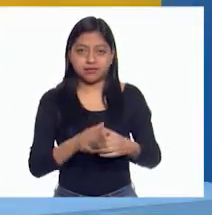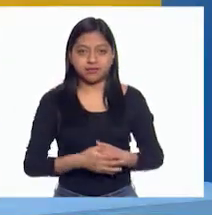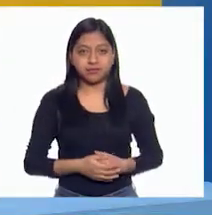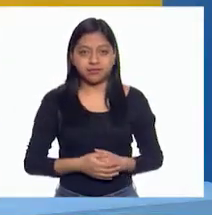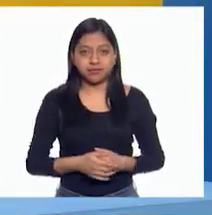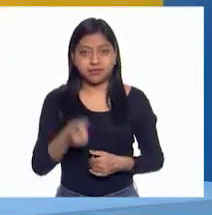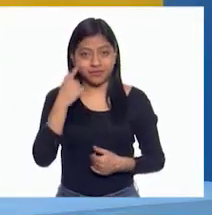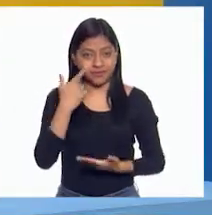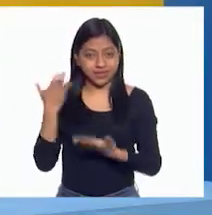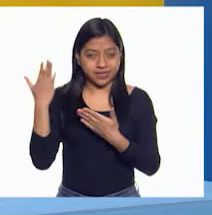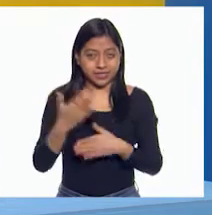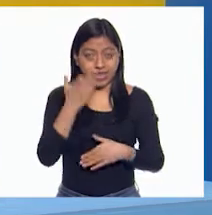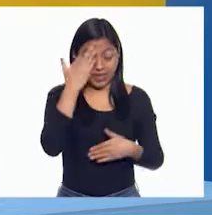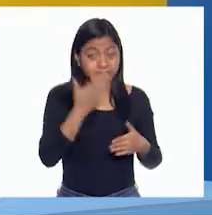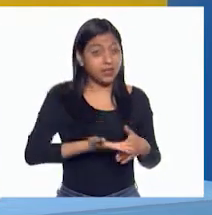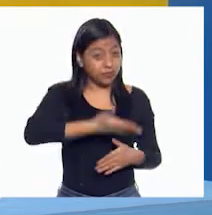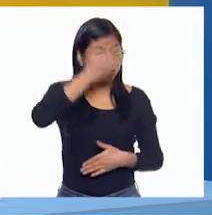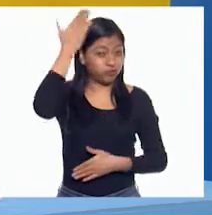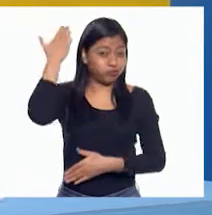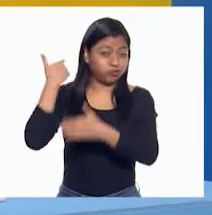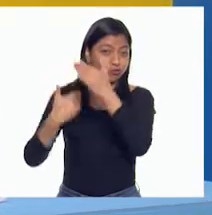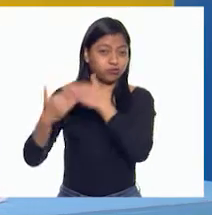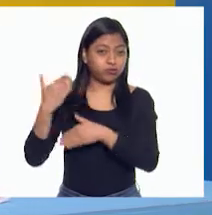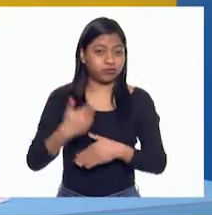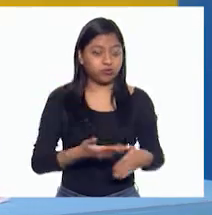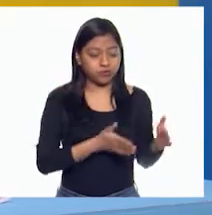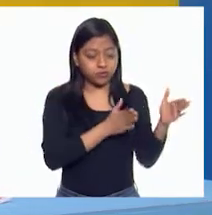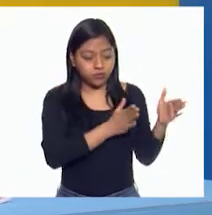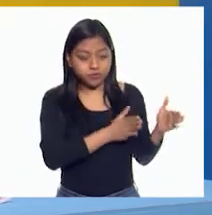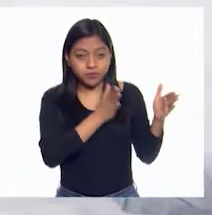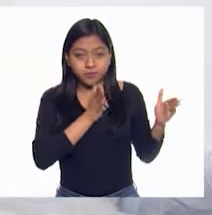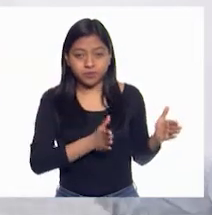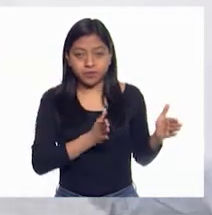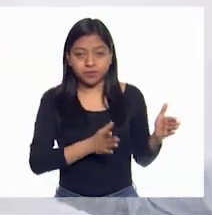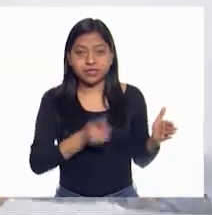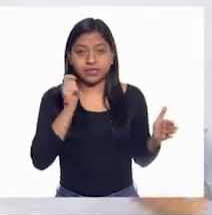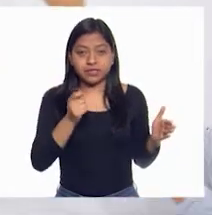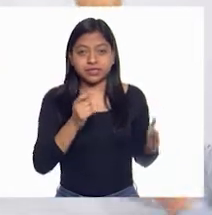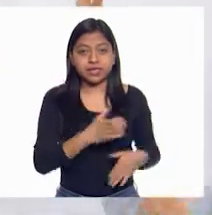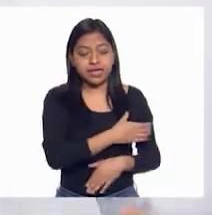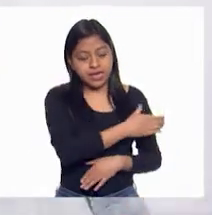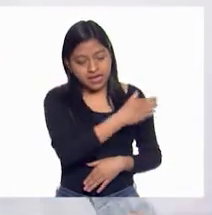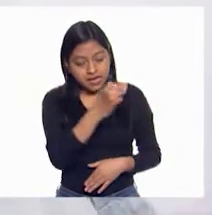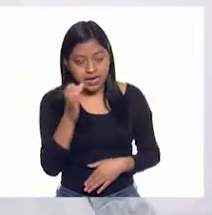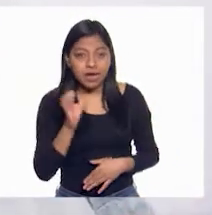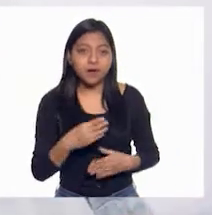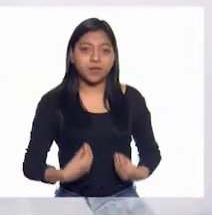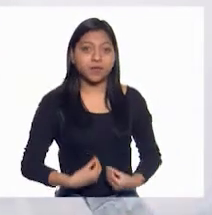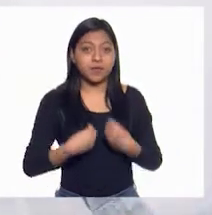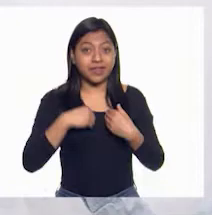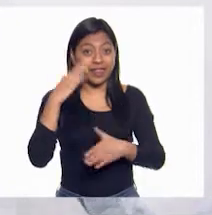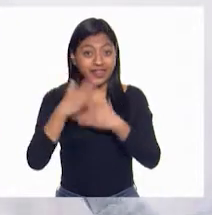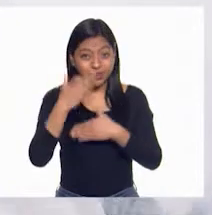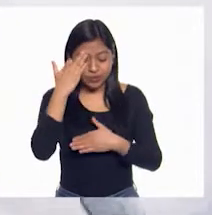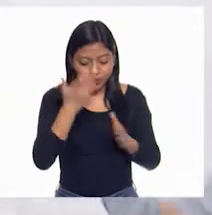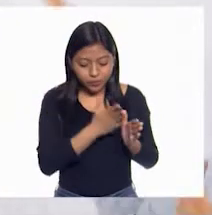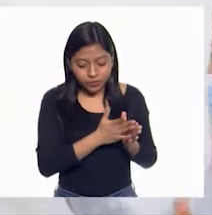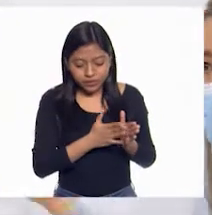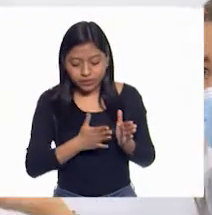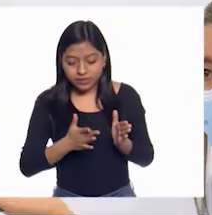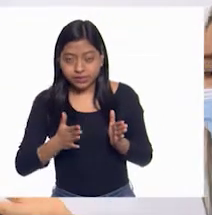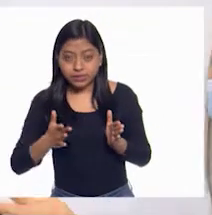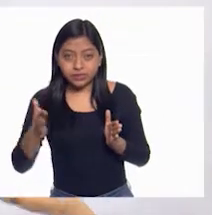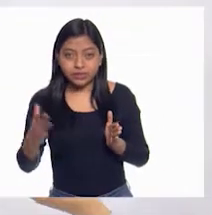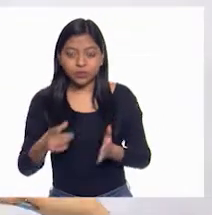¿Lo ven? Durante la Edad Media prevaleció la vida en el campo, mientras que a partir del Renacimiento y la